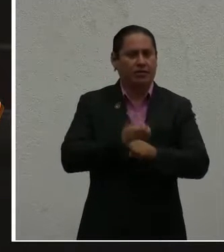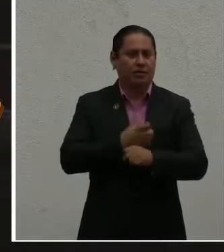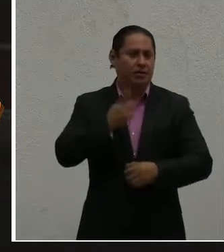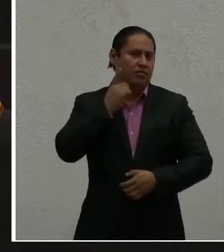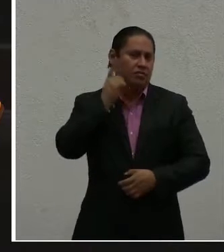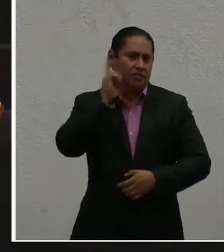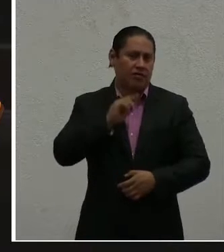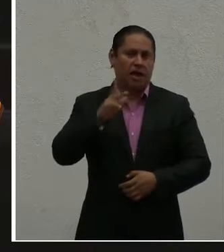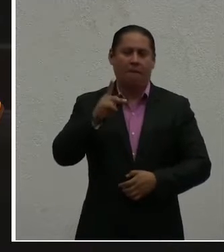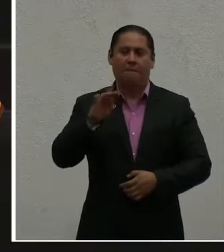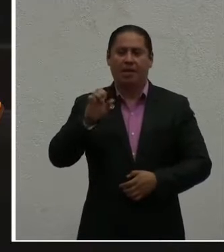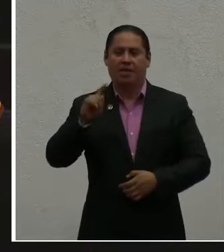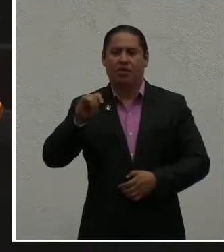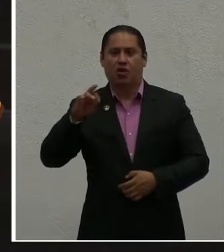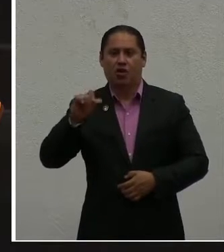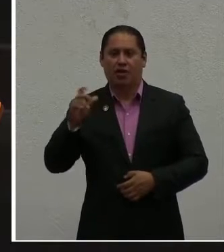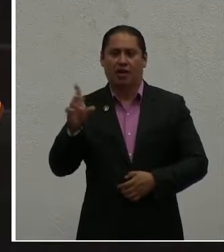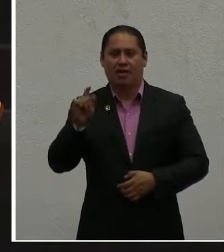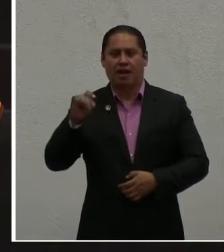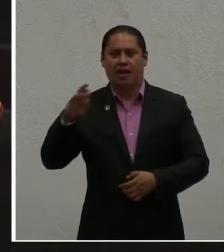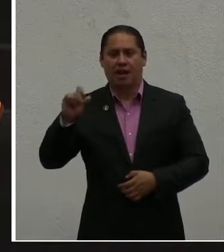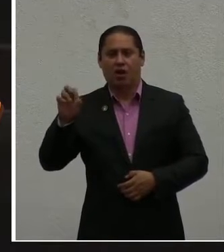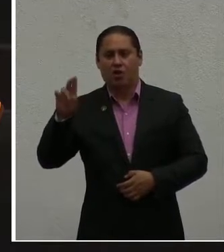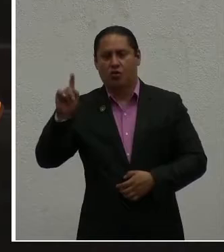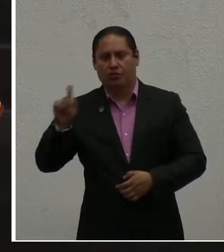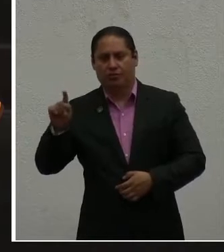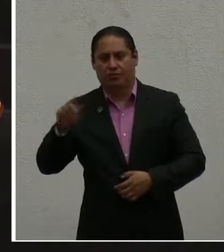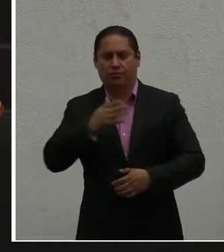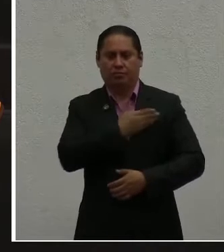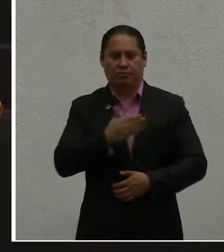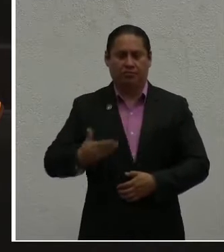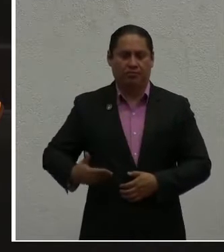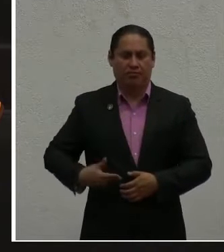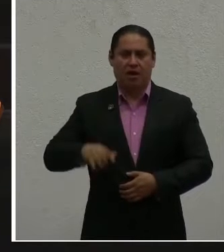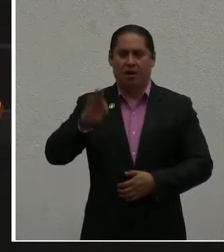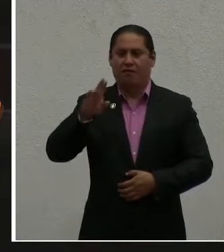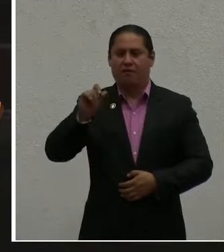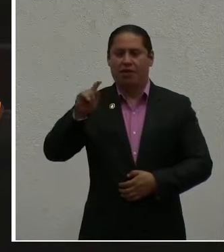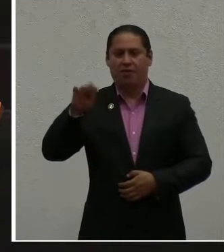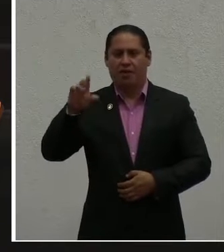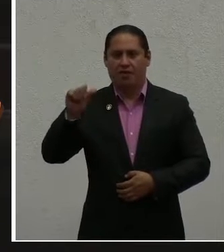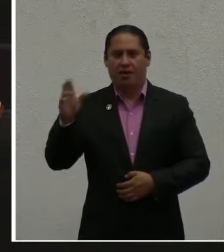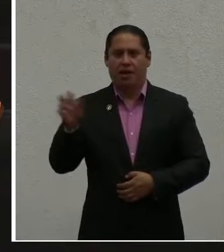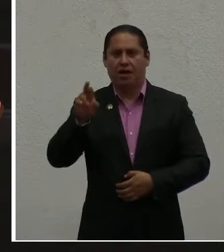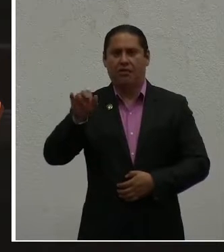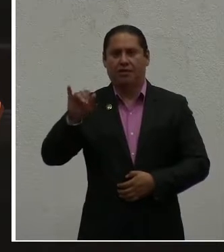Diputada Petrona de la Cruz Cruz, Presidenta. Diputada Fabiola Richi Distel,